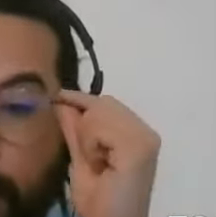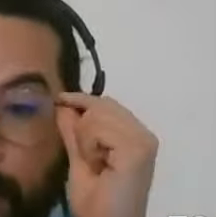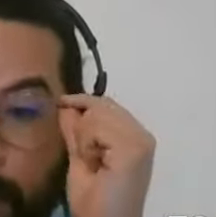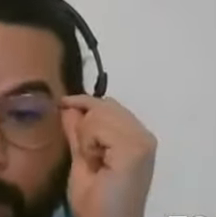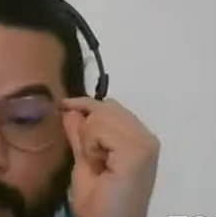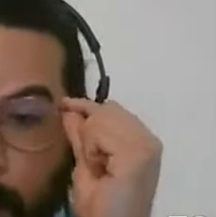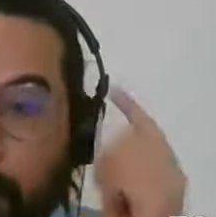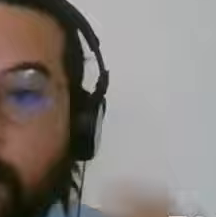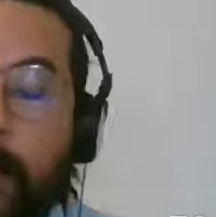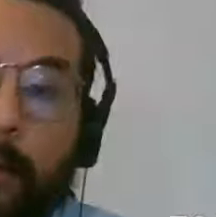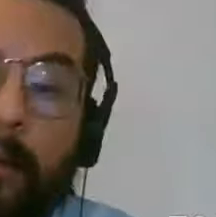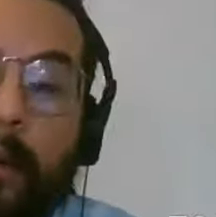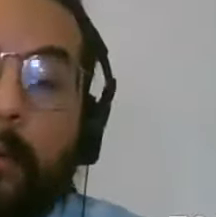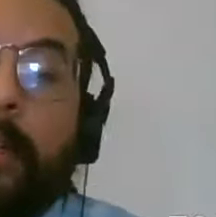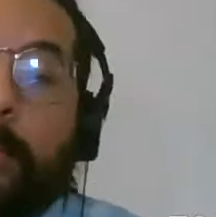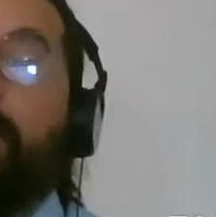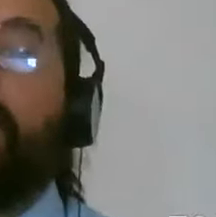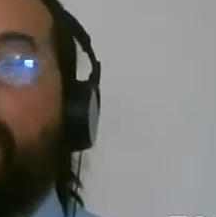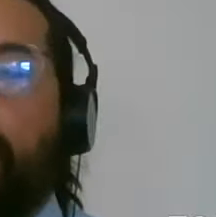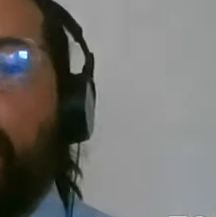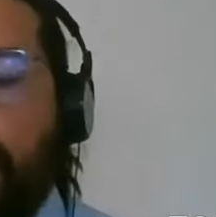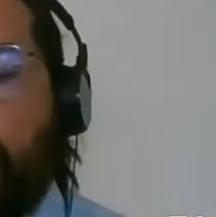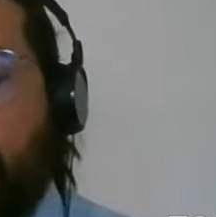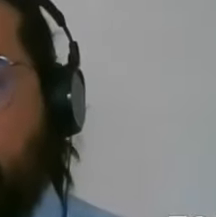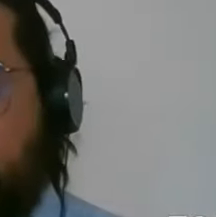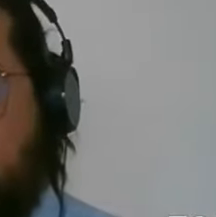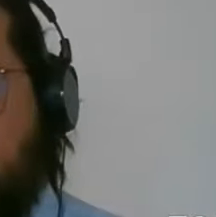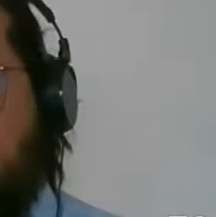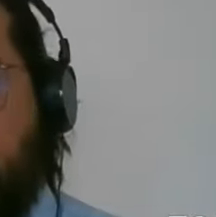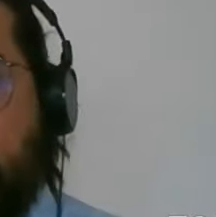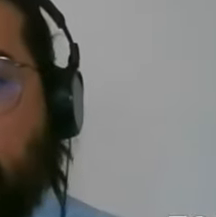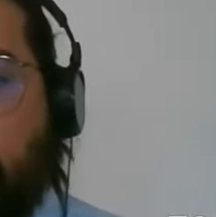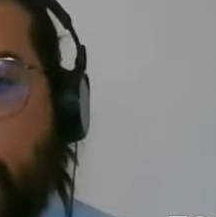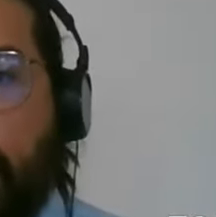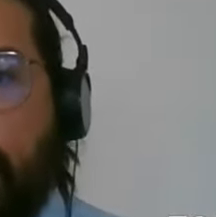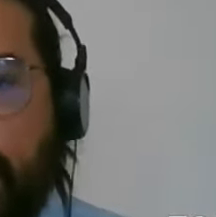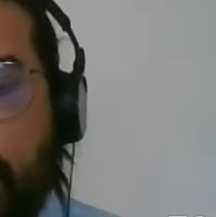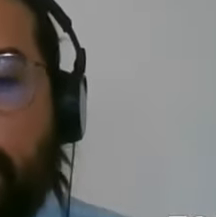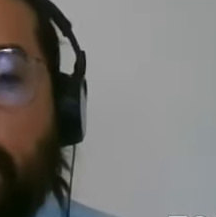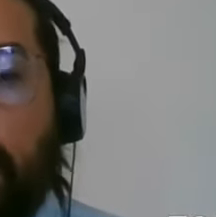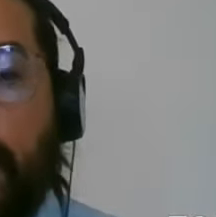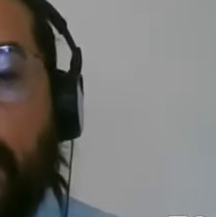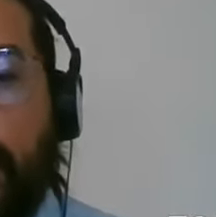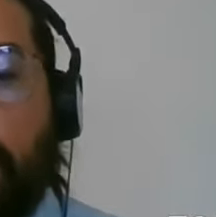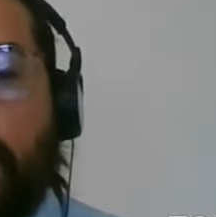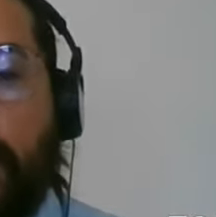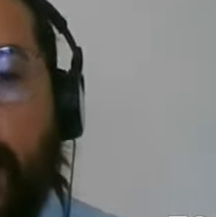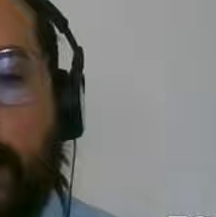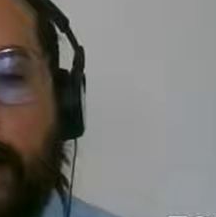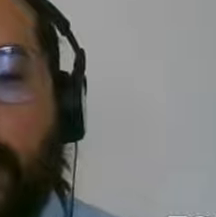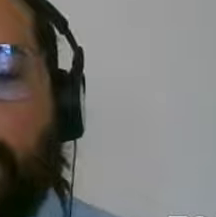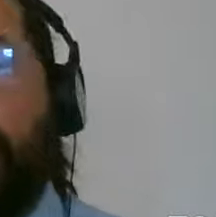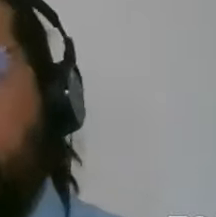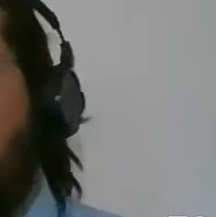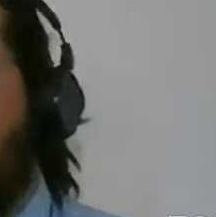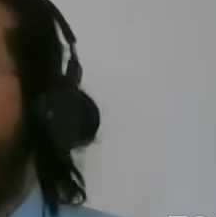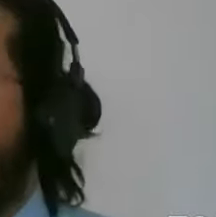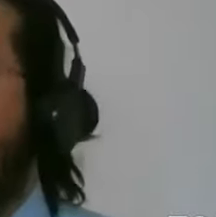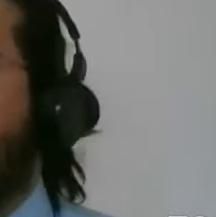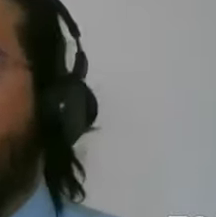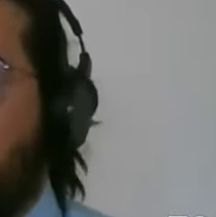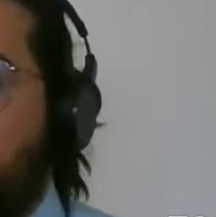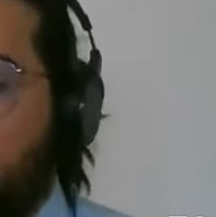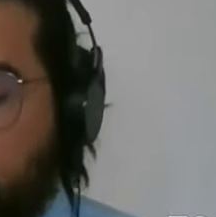cómo la Corte ha trabajado, cómo el trabajo de la Corte ha permitido desarrollar esta reforma y cómo ha derivado en